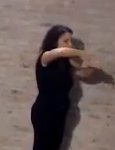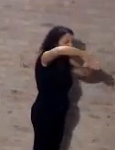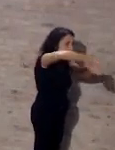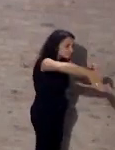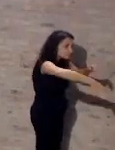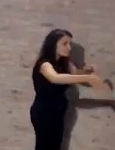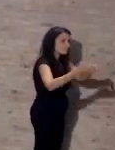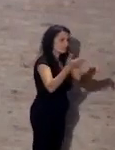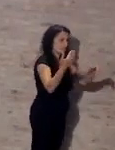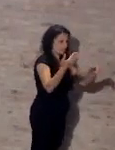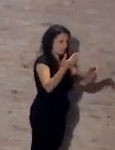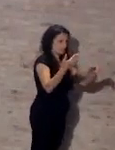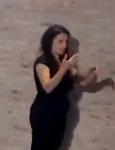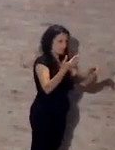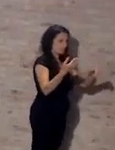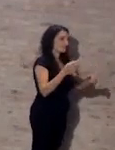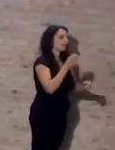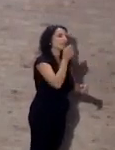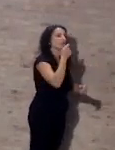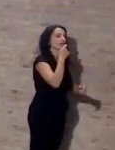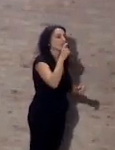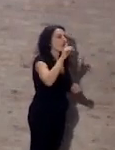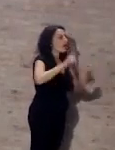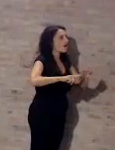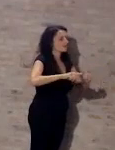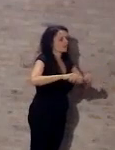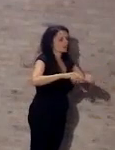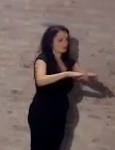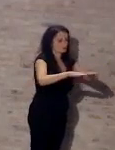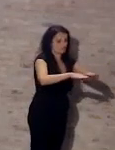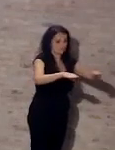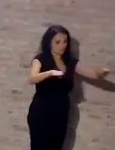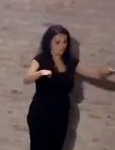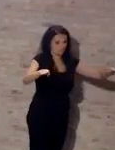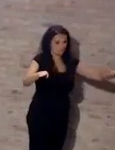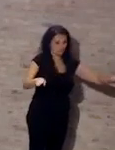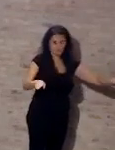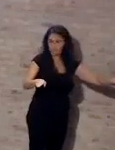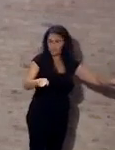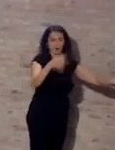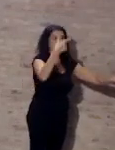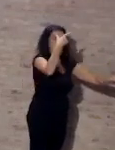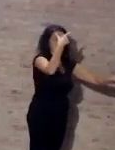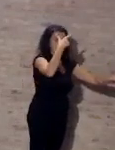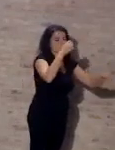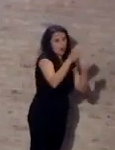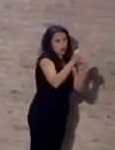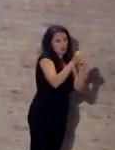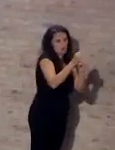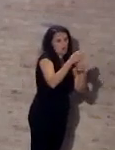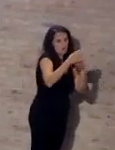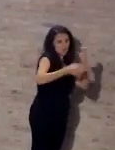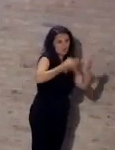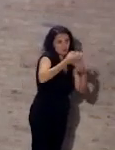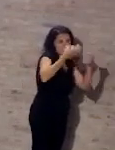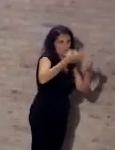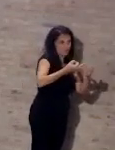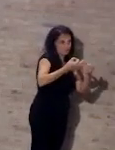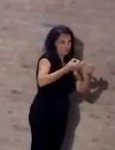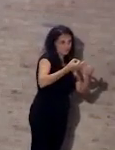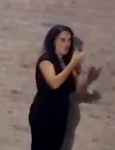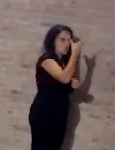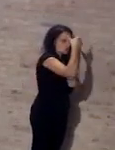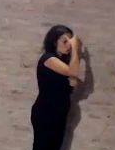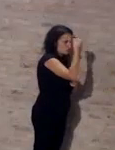rampa O sea que no solamente teniendo la Vereda y y digamos que ni a veces y que el colectivo funcione porque el